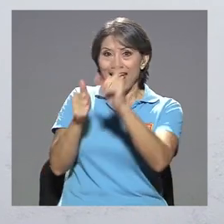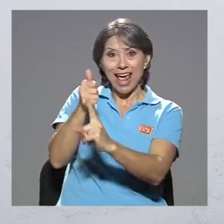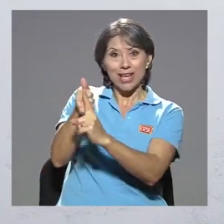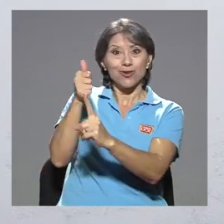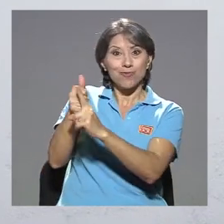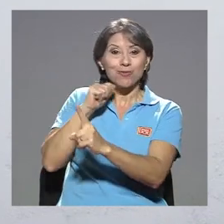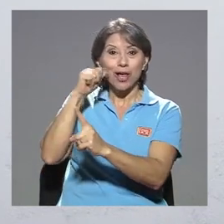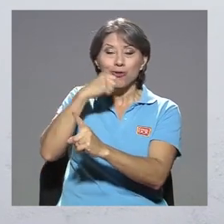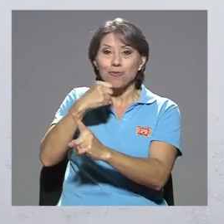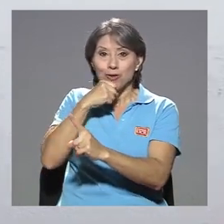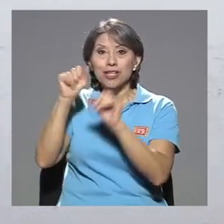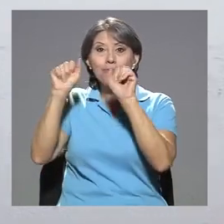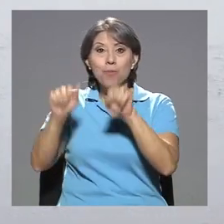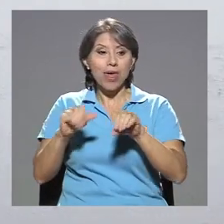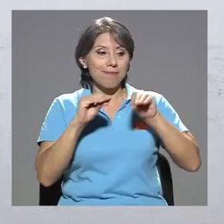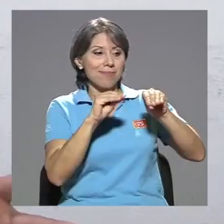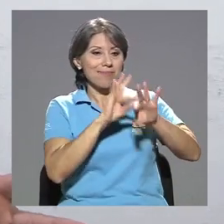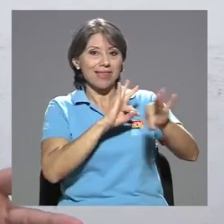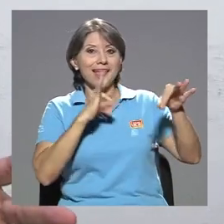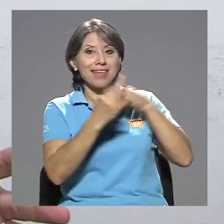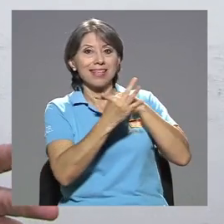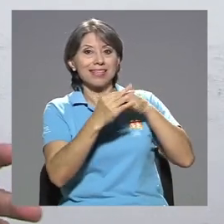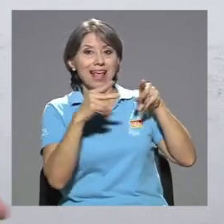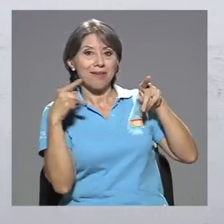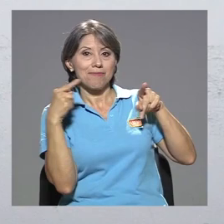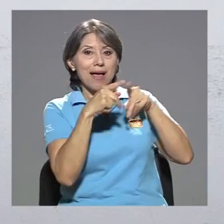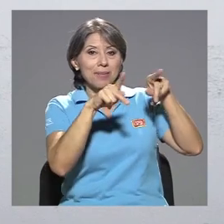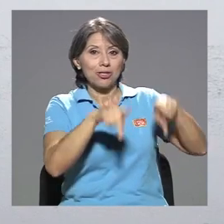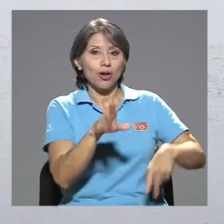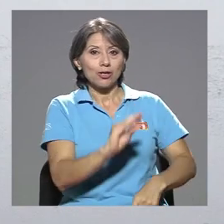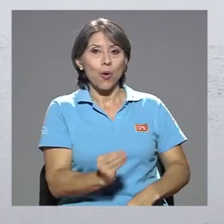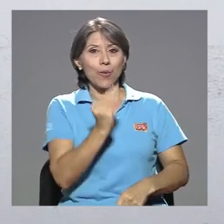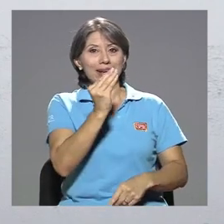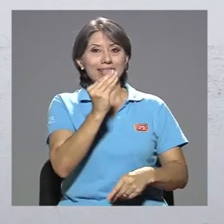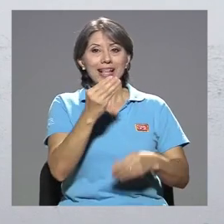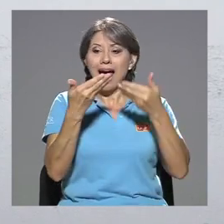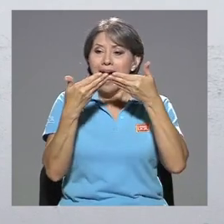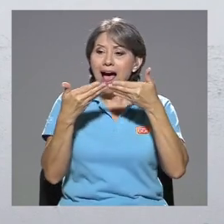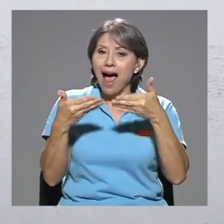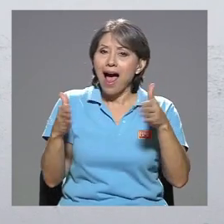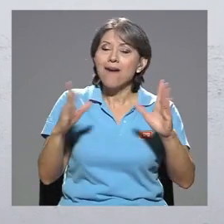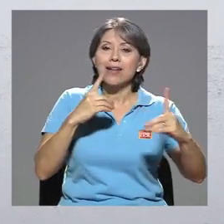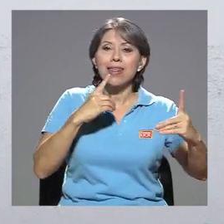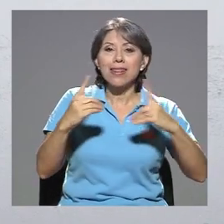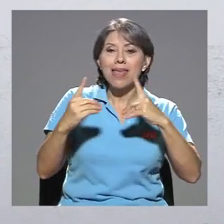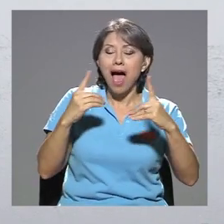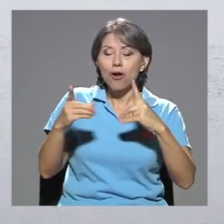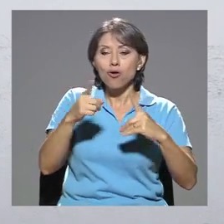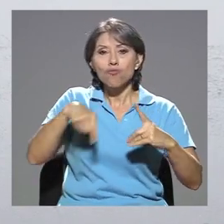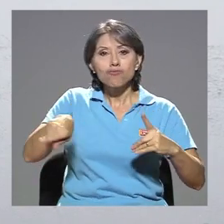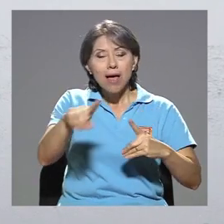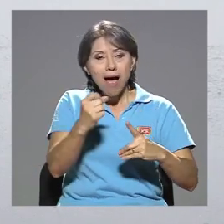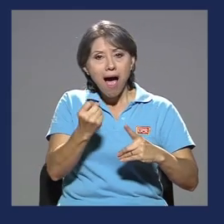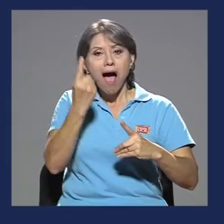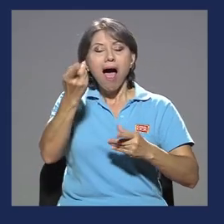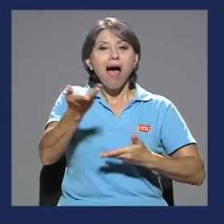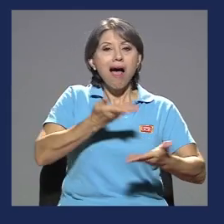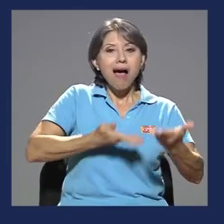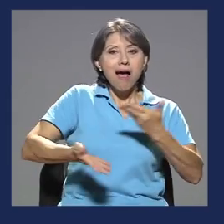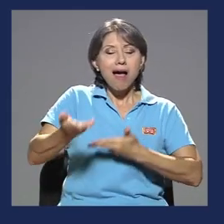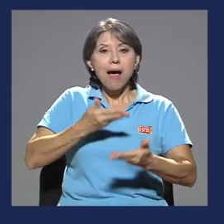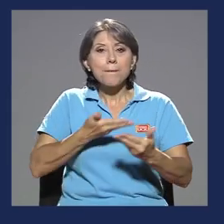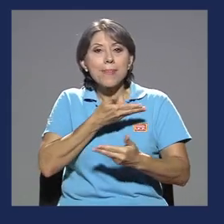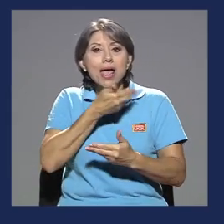para personas jóvenes abre un espacio de diálogo un espacio de entendimiento donde se puede dar